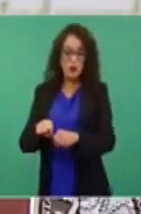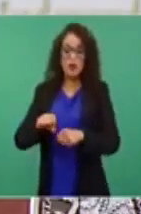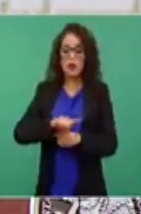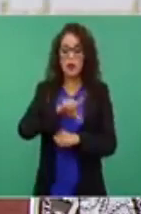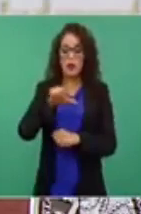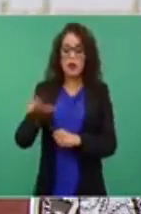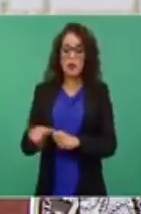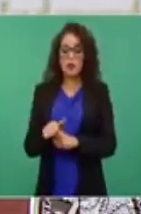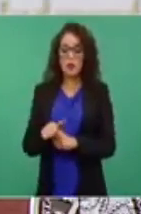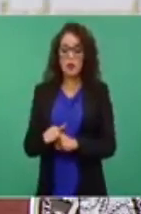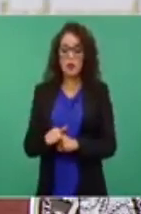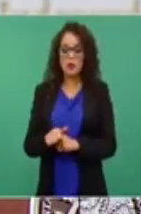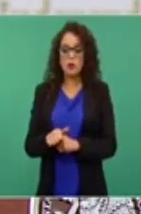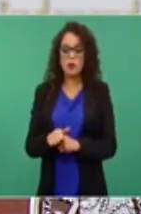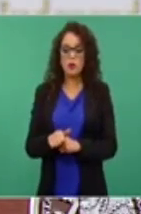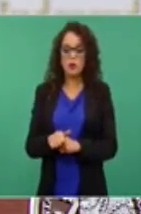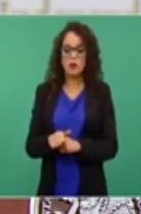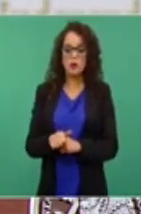sus